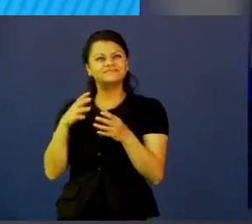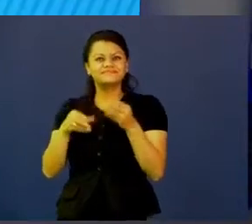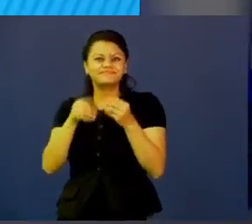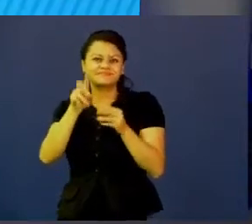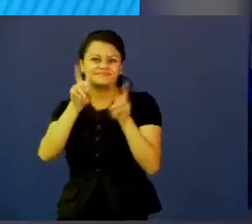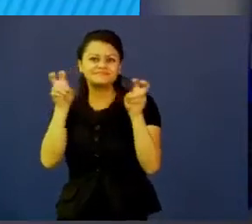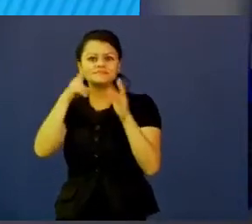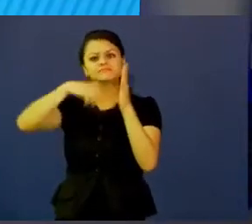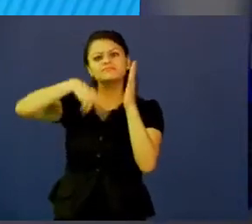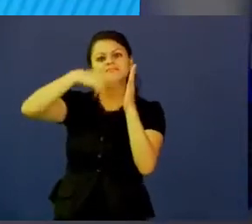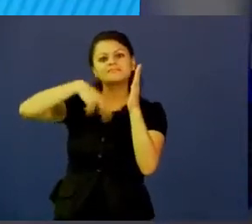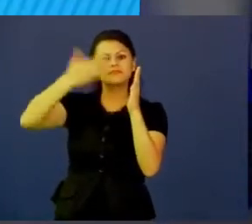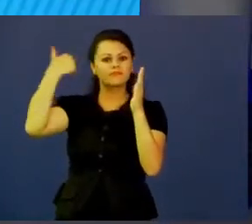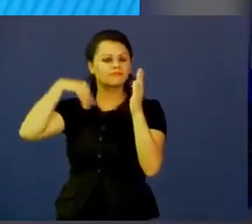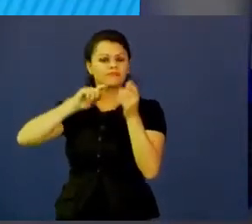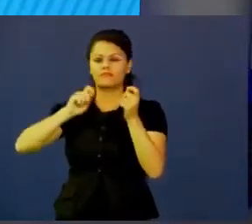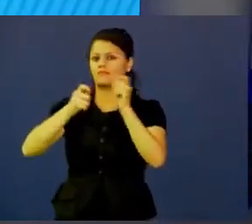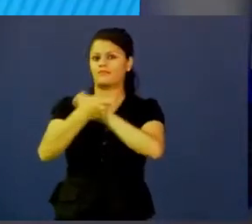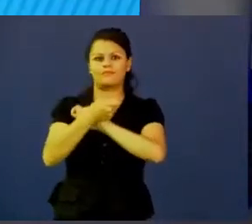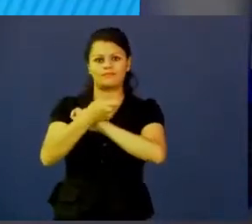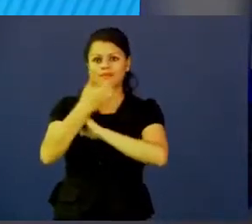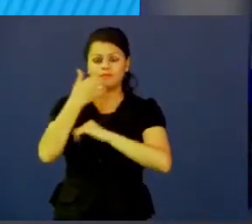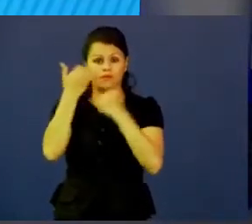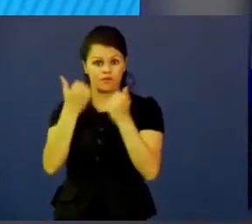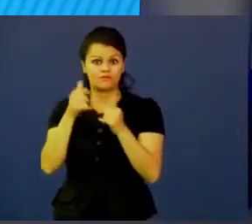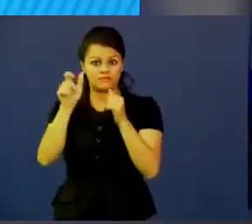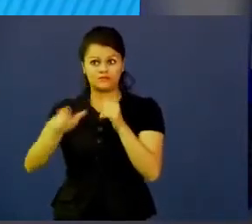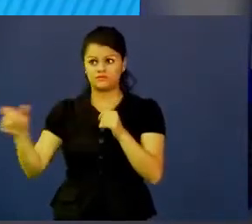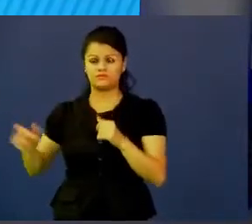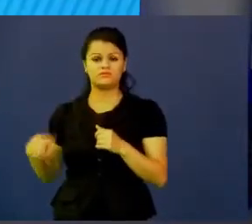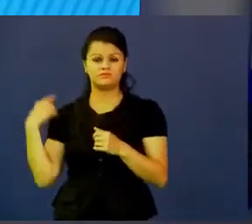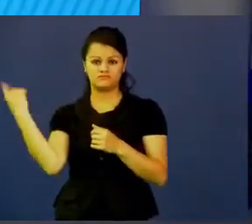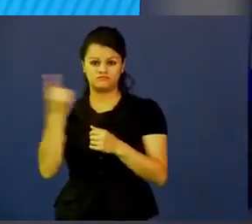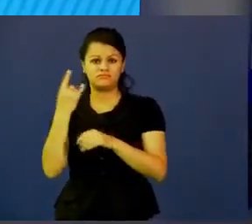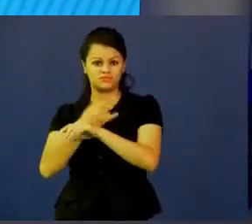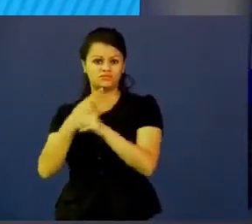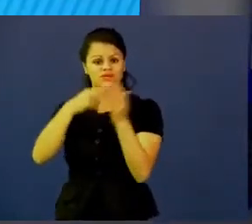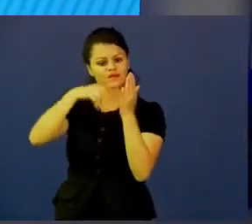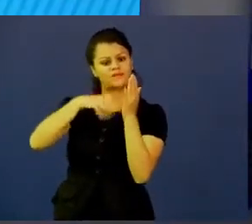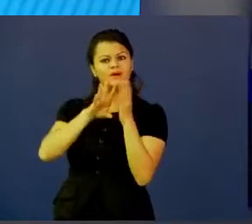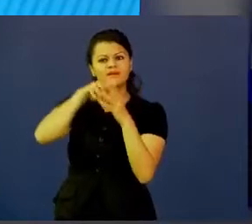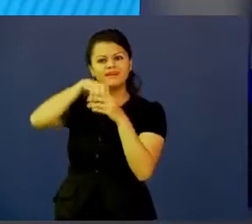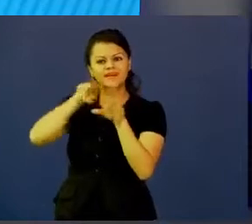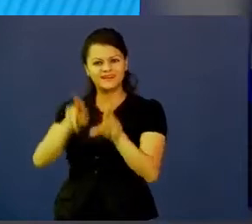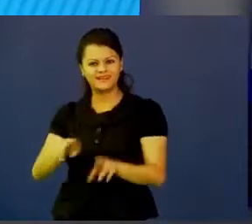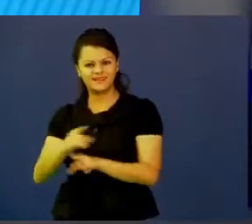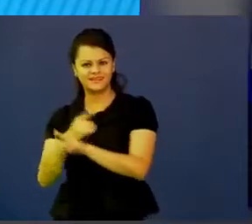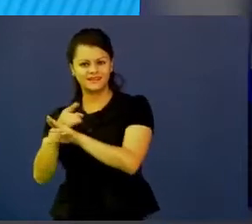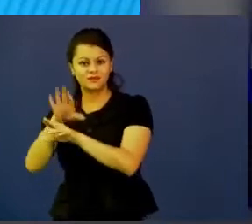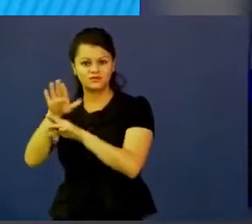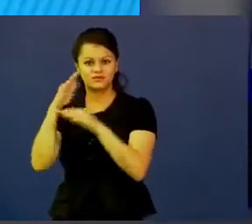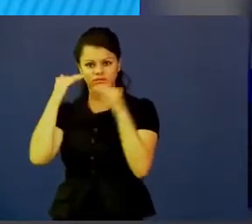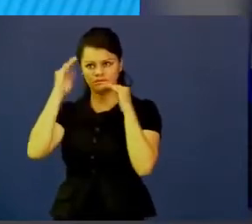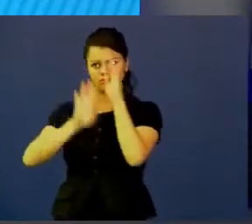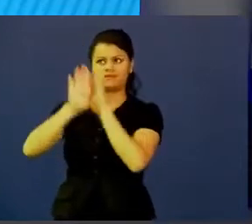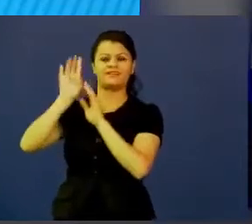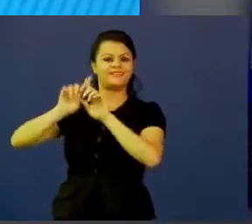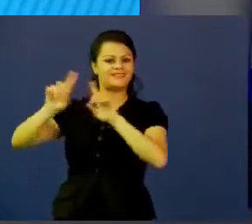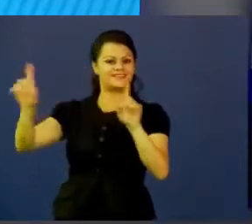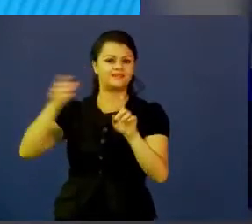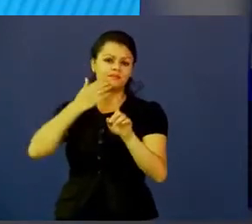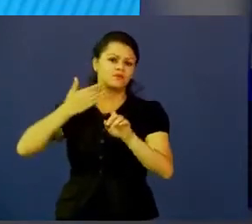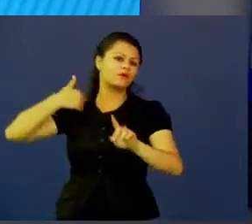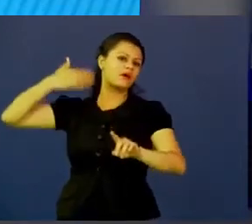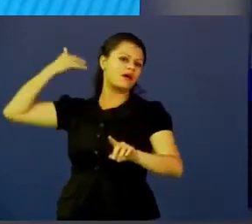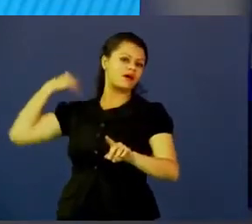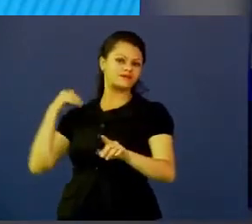Los hábitos, un buen lector, por ejemplo, hoy, un lector digital tiene unas competencias y unas habilidades diferentes a las que yo tuve o a las que yo fui